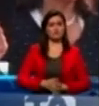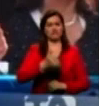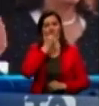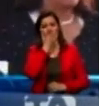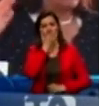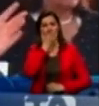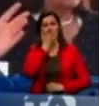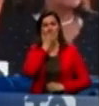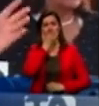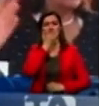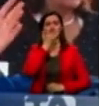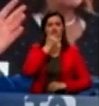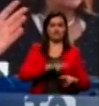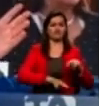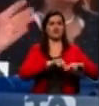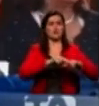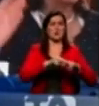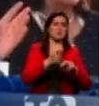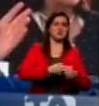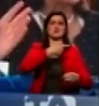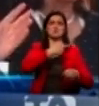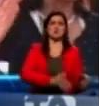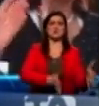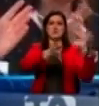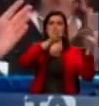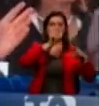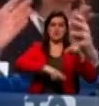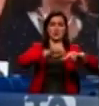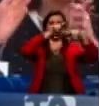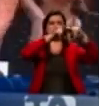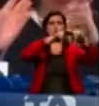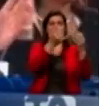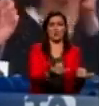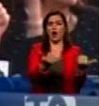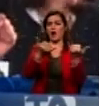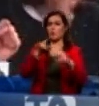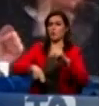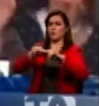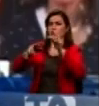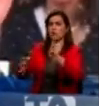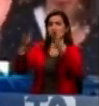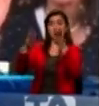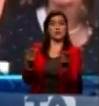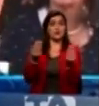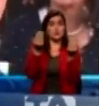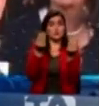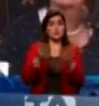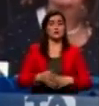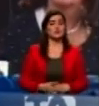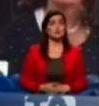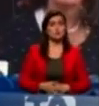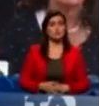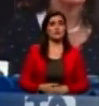equivocado construyendo únicamente escuelas del milenio de excelente calidad, pero no tomamos en